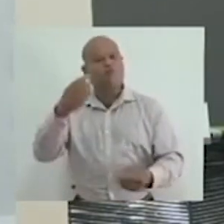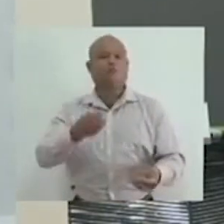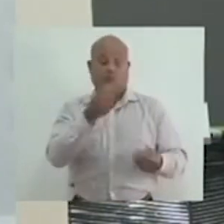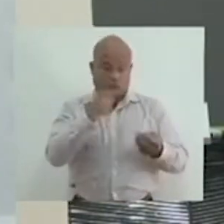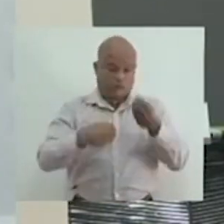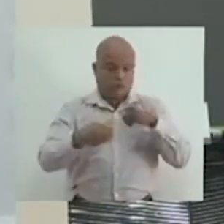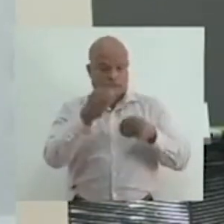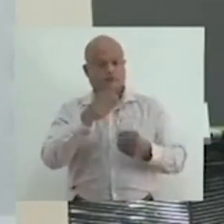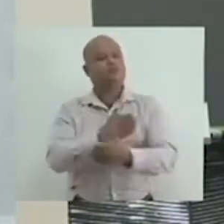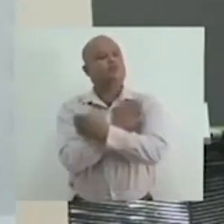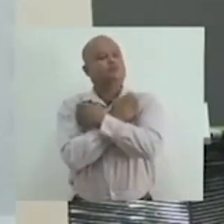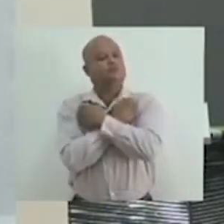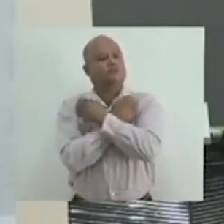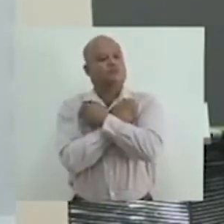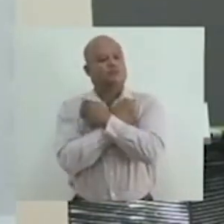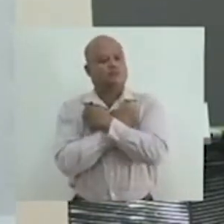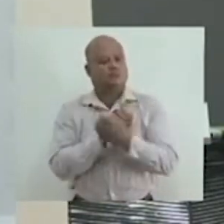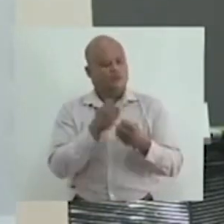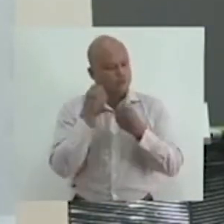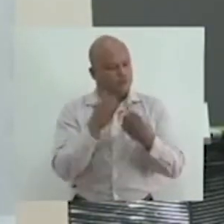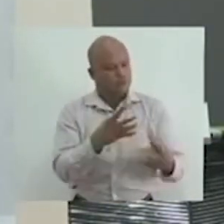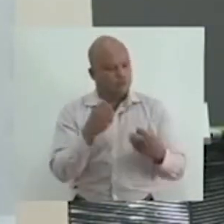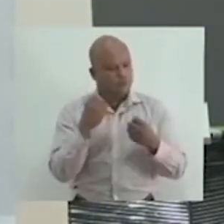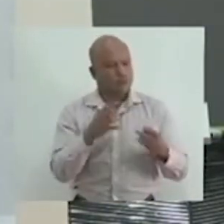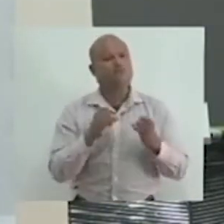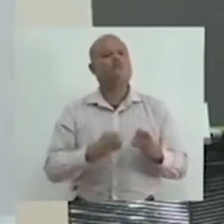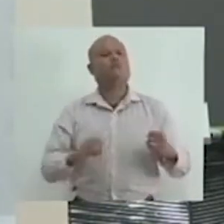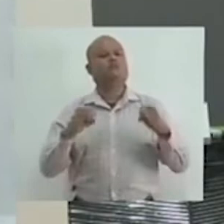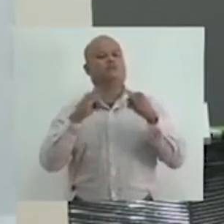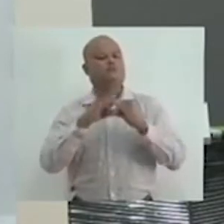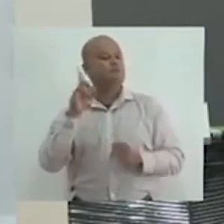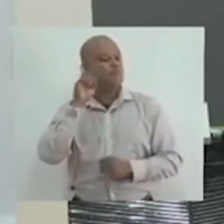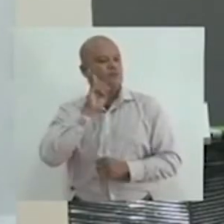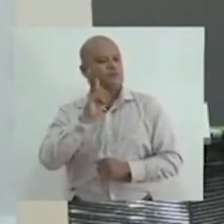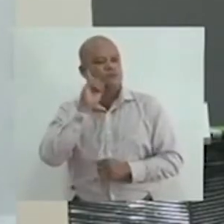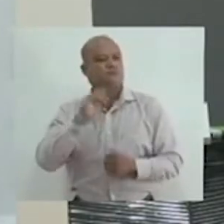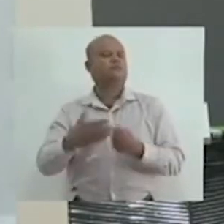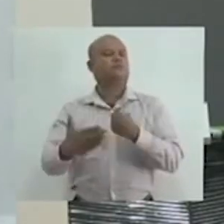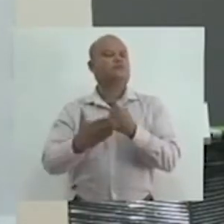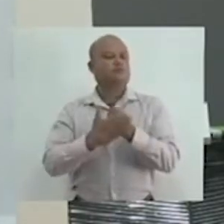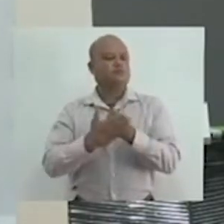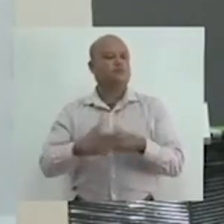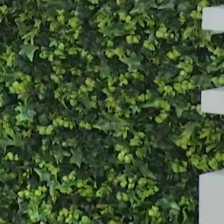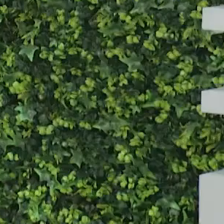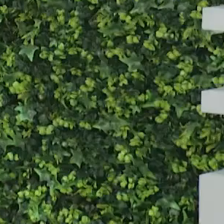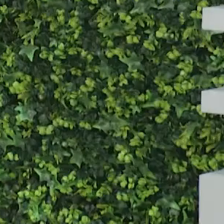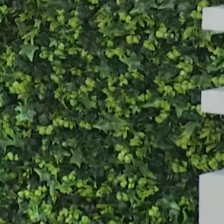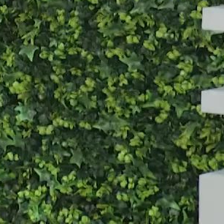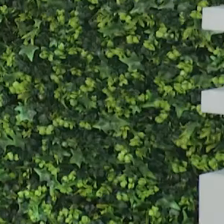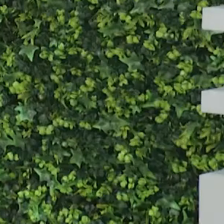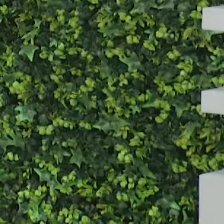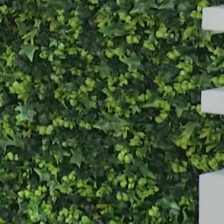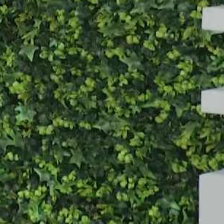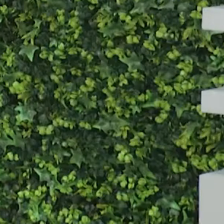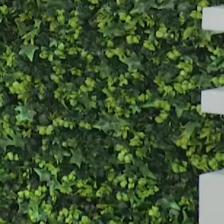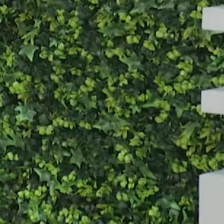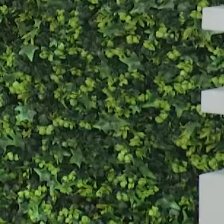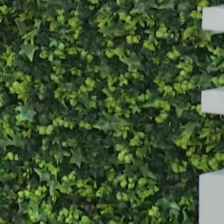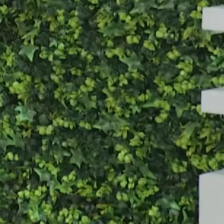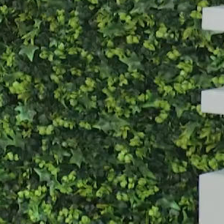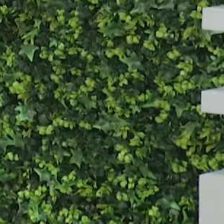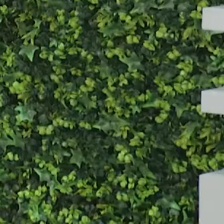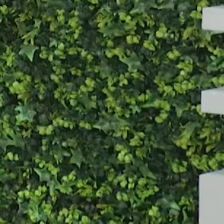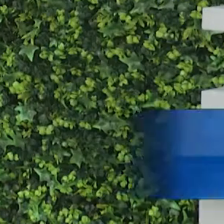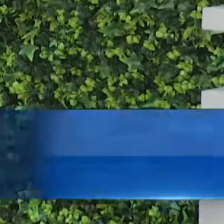está ella representando en sus propuestas en los últimos días. Hubo otra propuesta que me llamó mucho la atención de ella. Ella le pretende